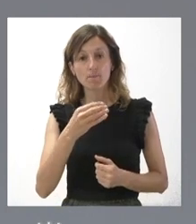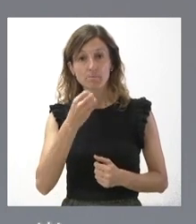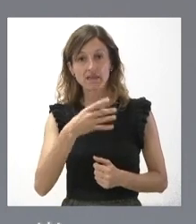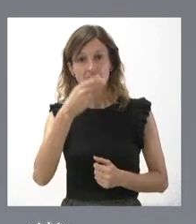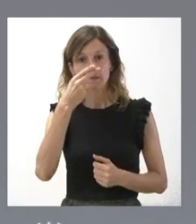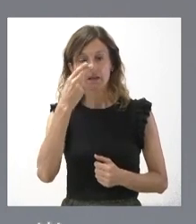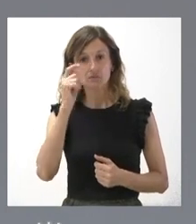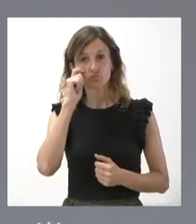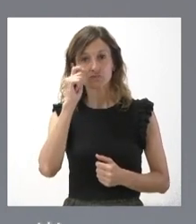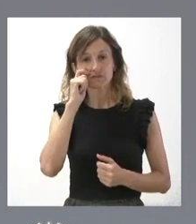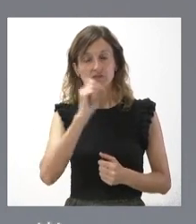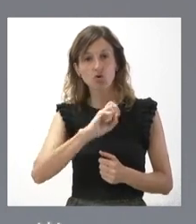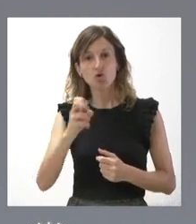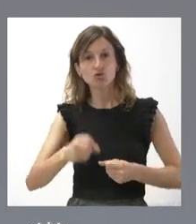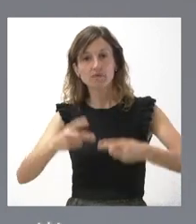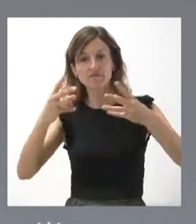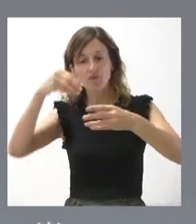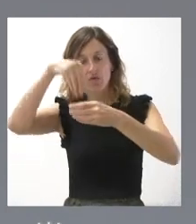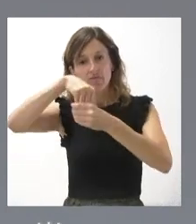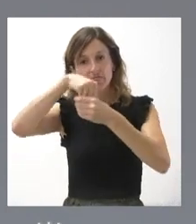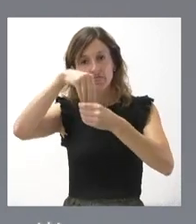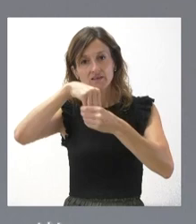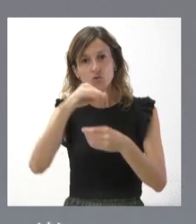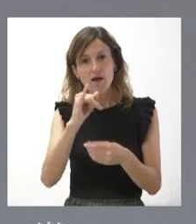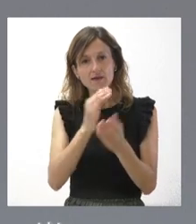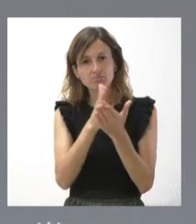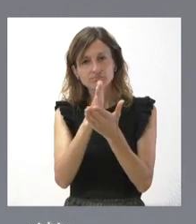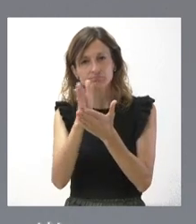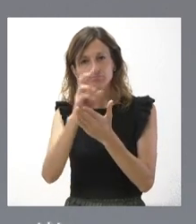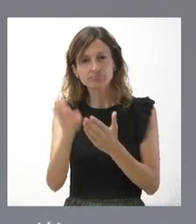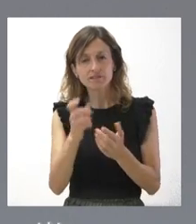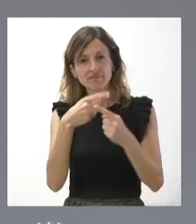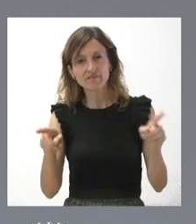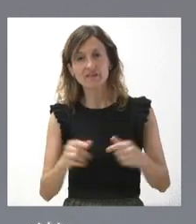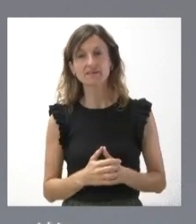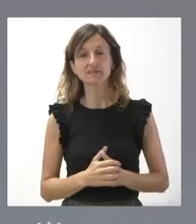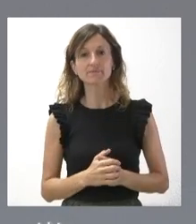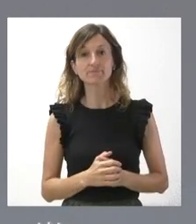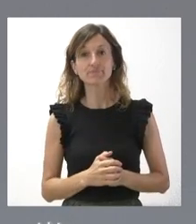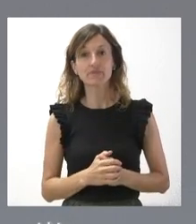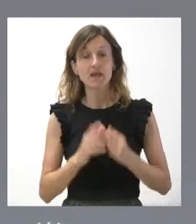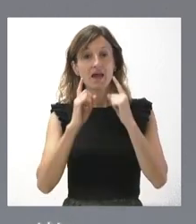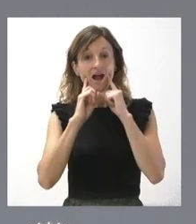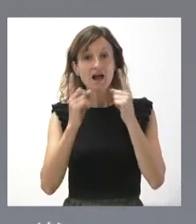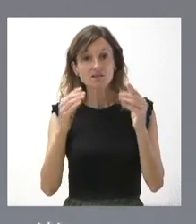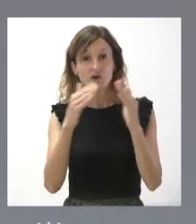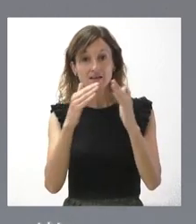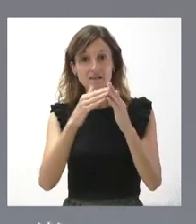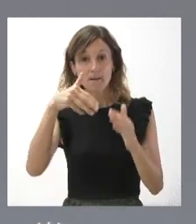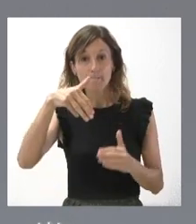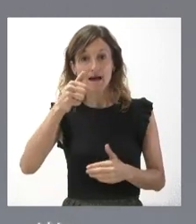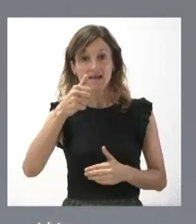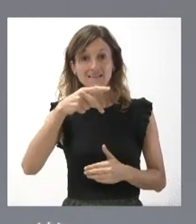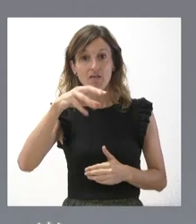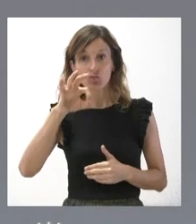edificio con todo lo que tiene, con todo lo que tiene dentro. En el caso, además, de la Casa Antonio Machado,